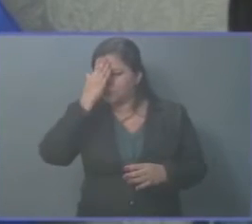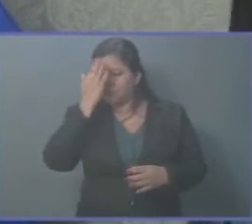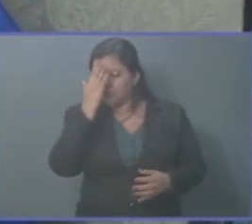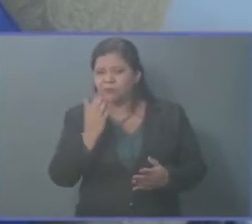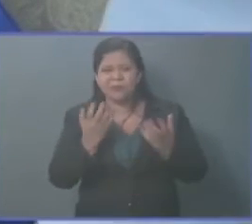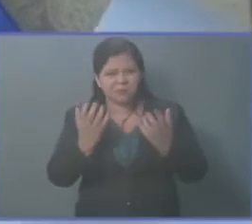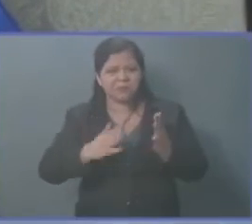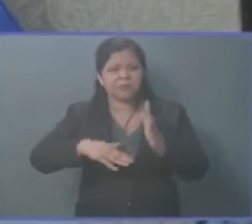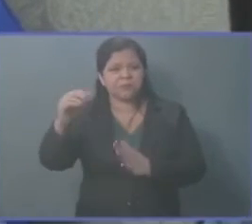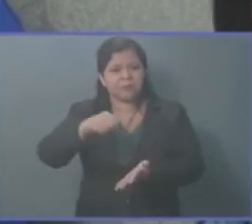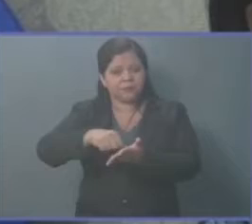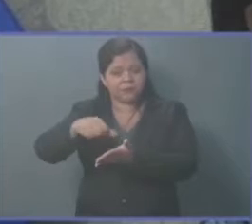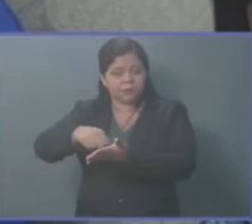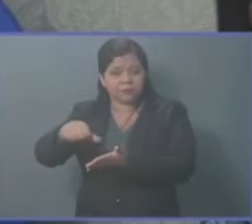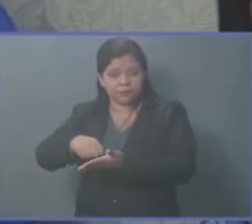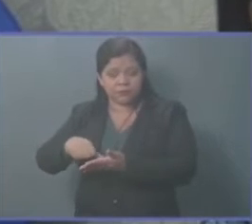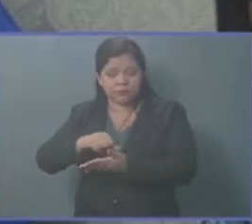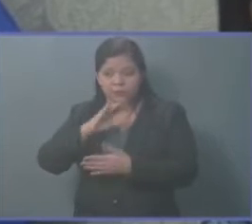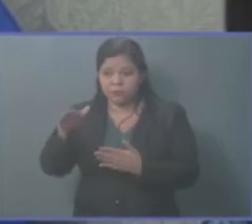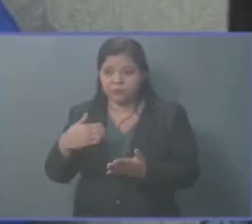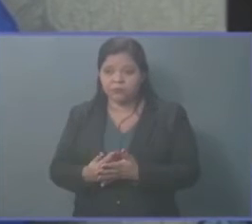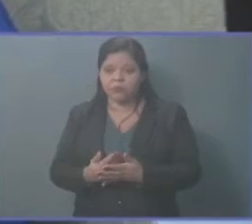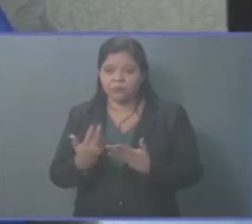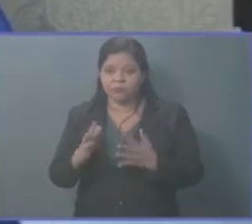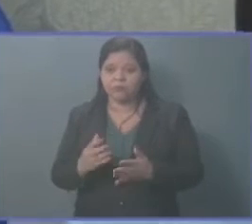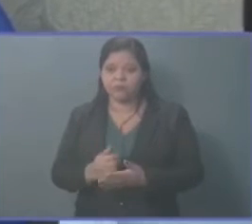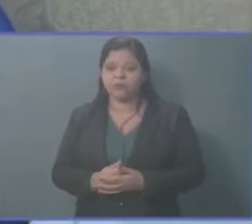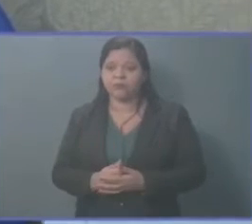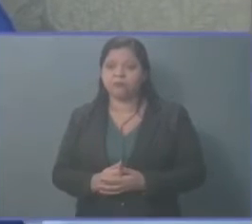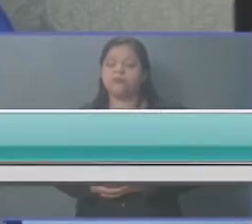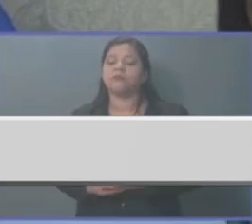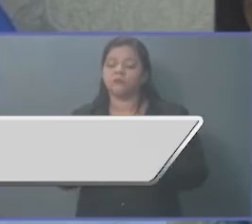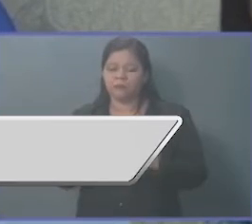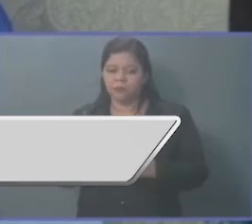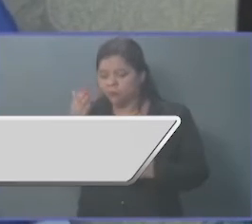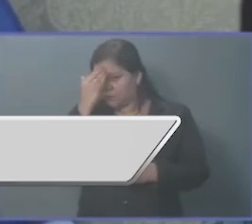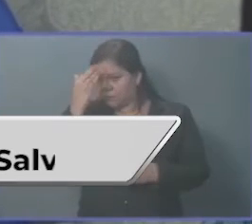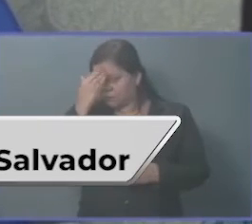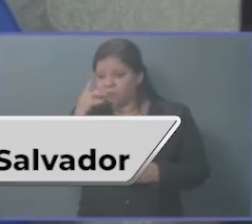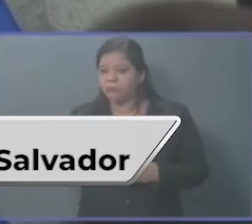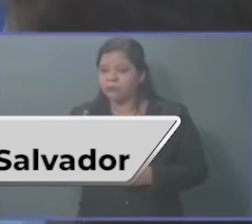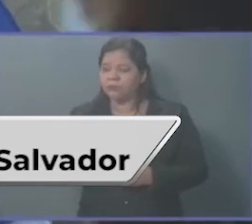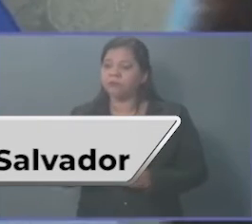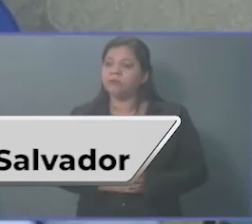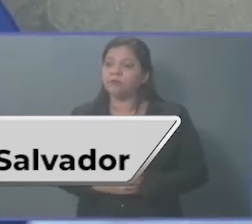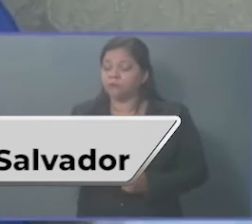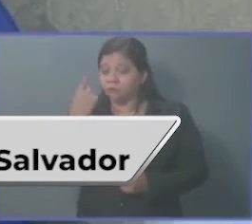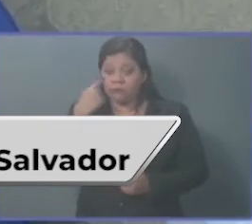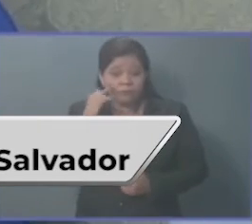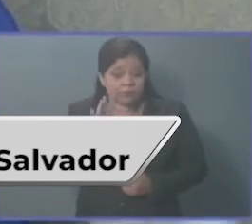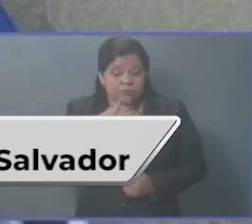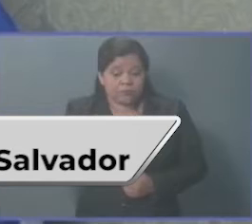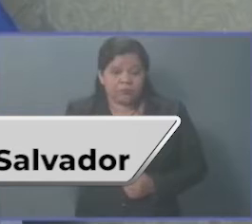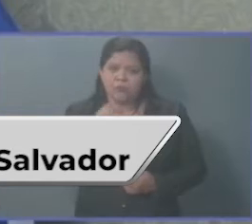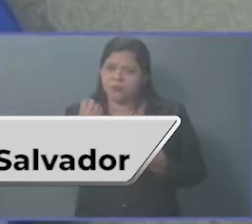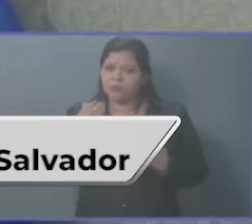de alcaldías. Estos alcaldes están preocupados. Yo no sé si les han llamado a ustedes, pero a mí por lo menos yo he